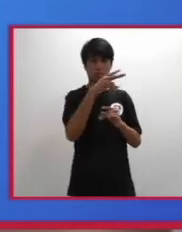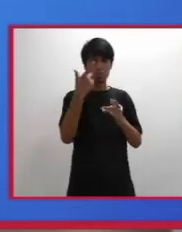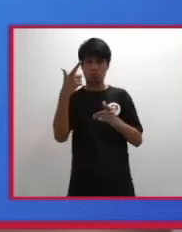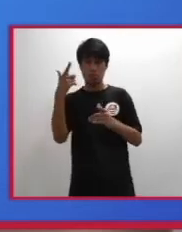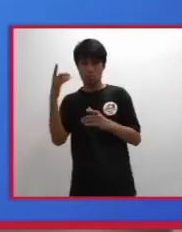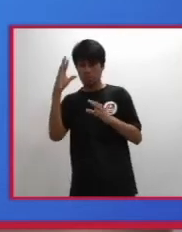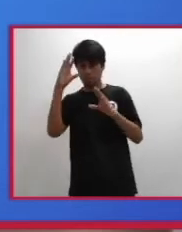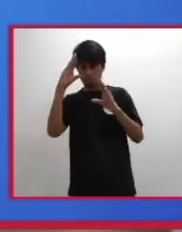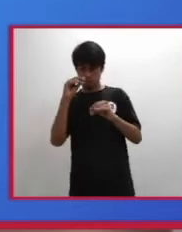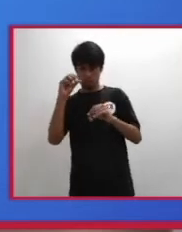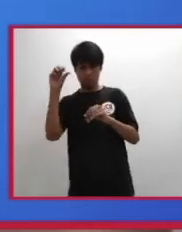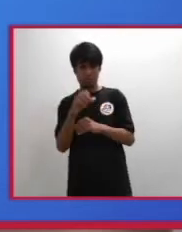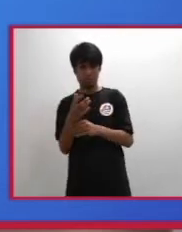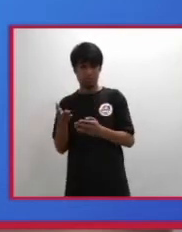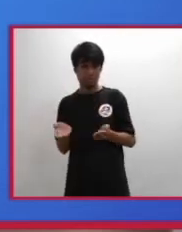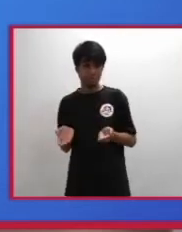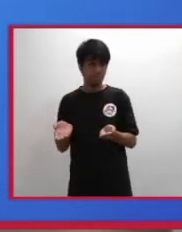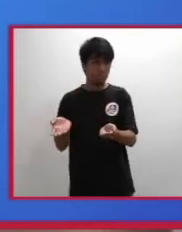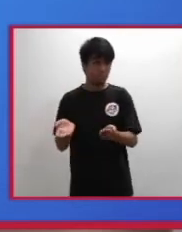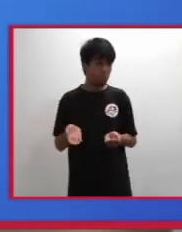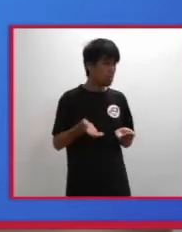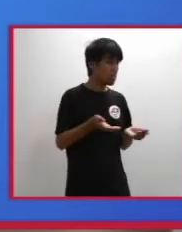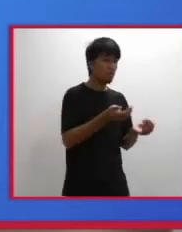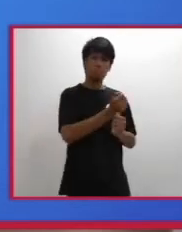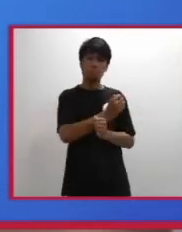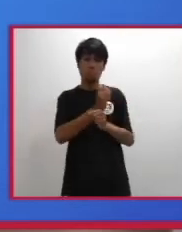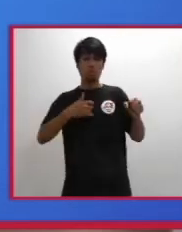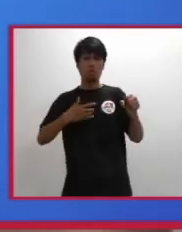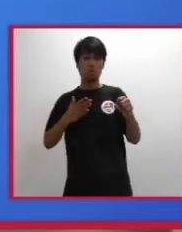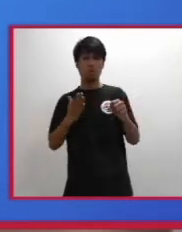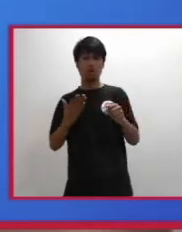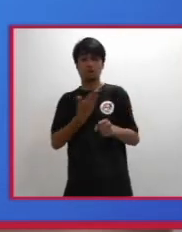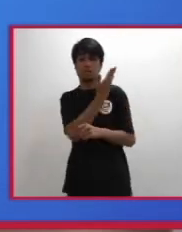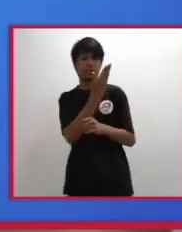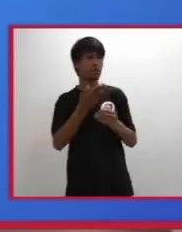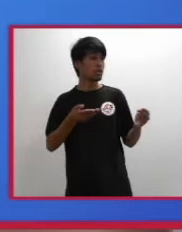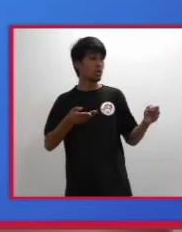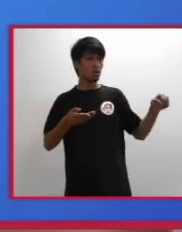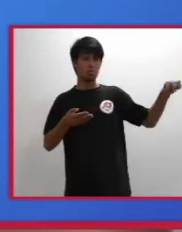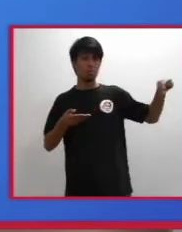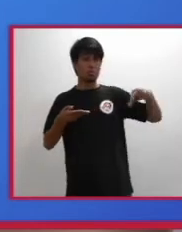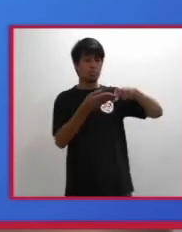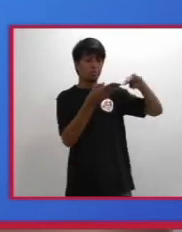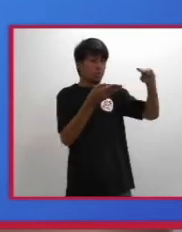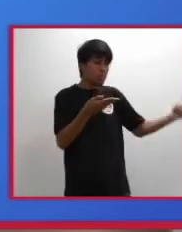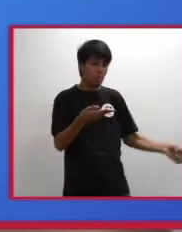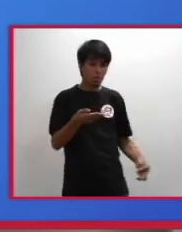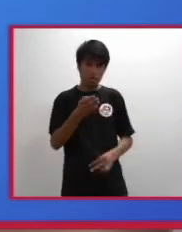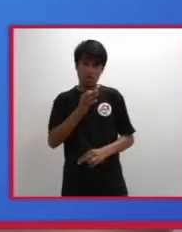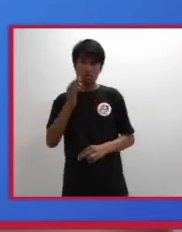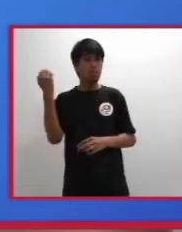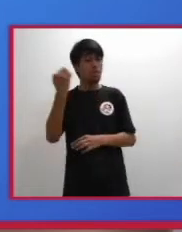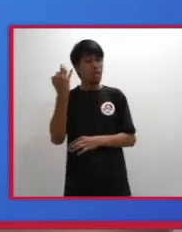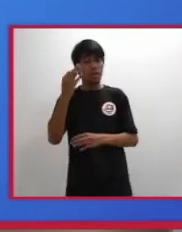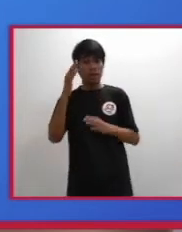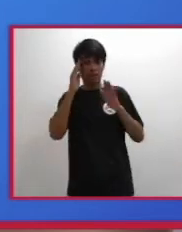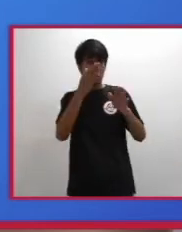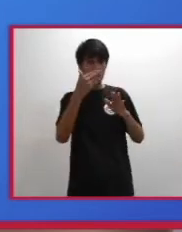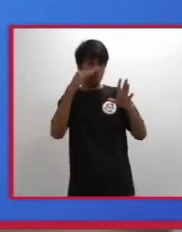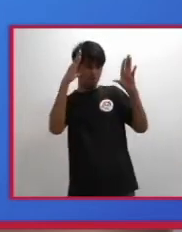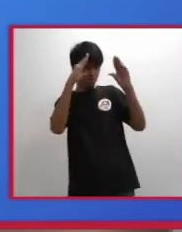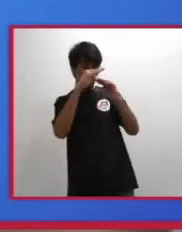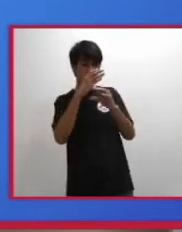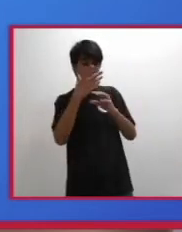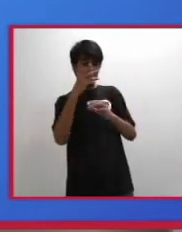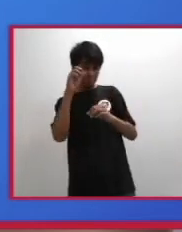la aplanadora, o en este caso la máquina, puede impactar a uno de los dos trabajadores porque requiere de constante atención. Al